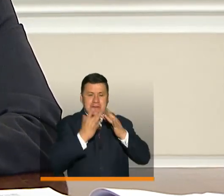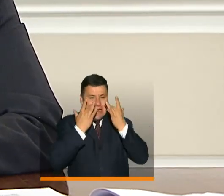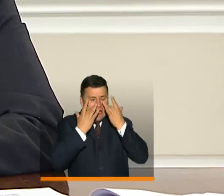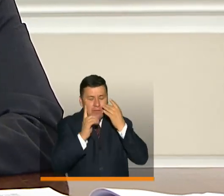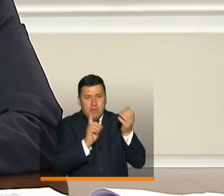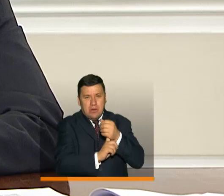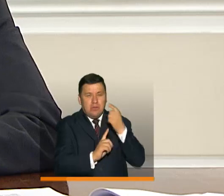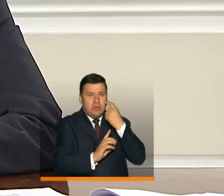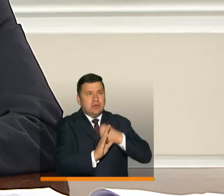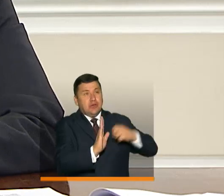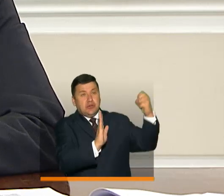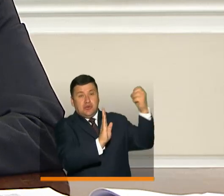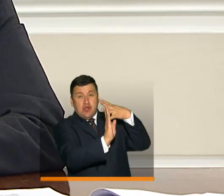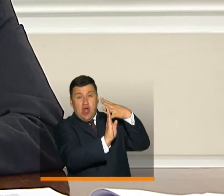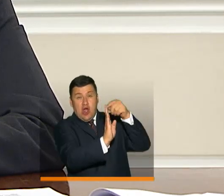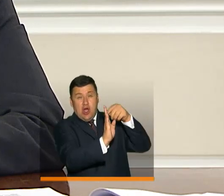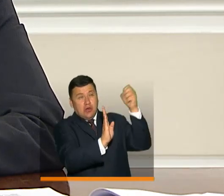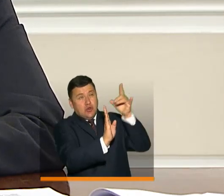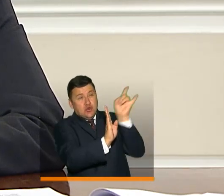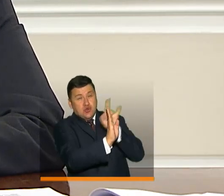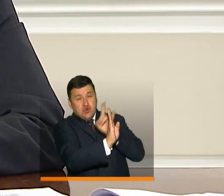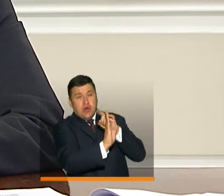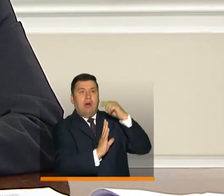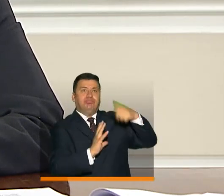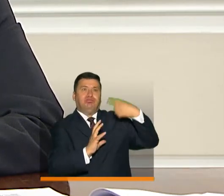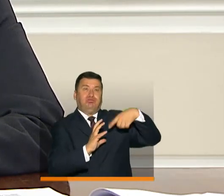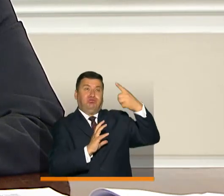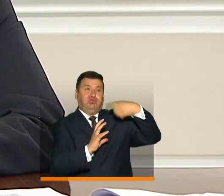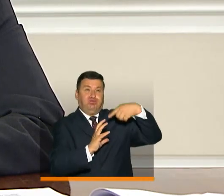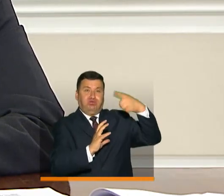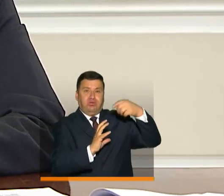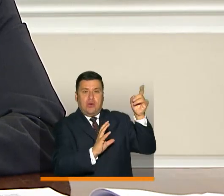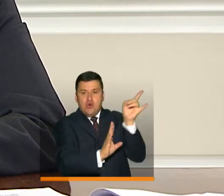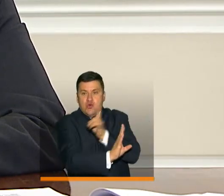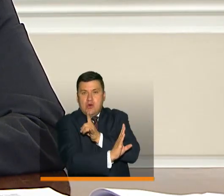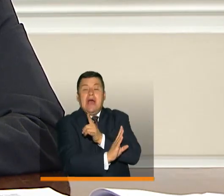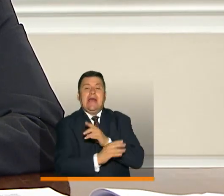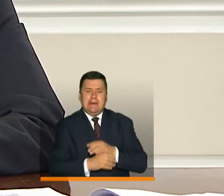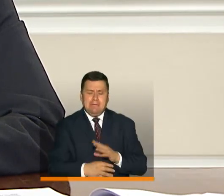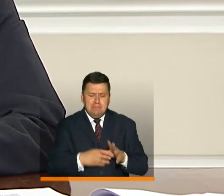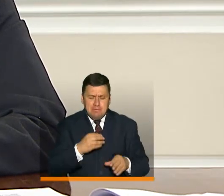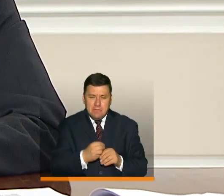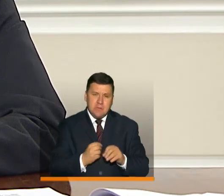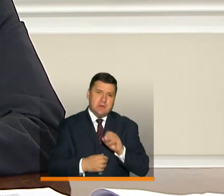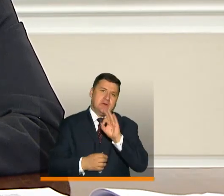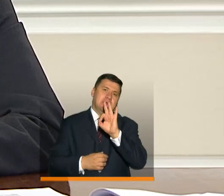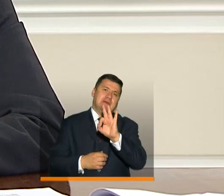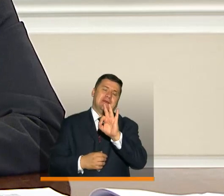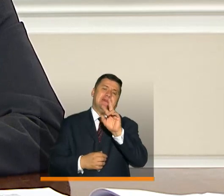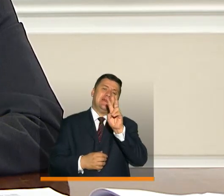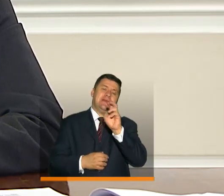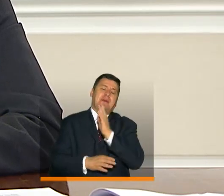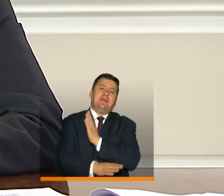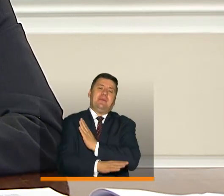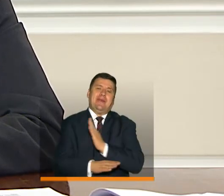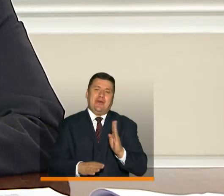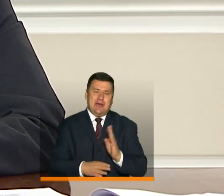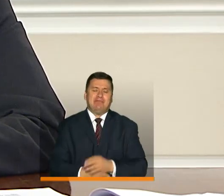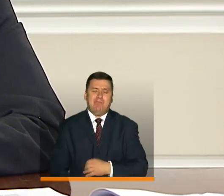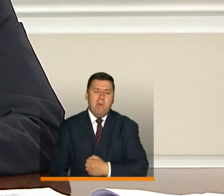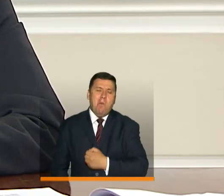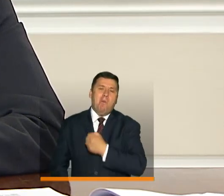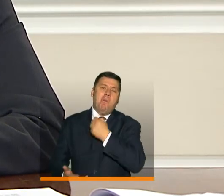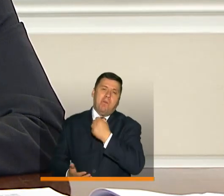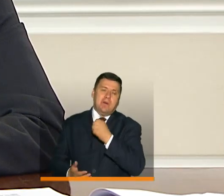limpio. Y aquí tenemos proyectos priorizados que suman más de 37 billones de pesos.